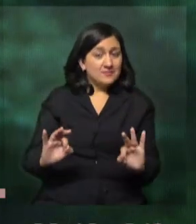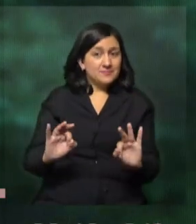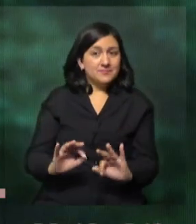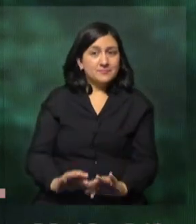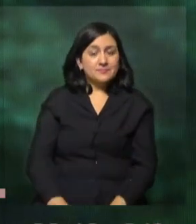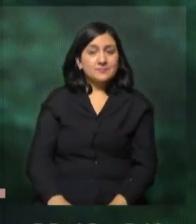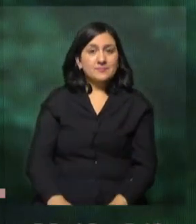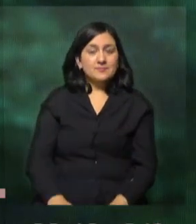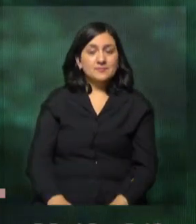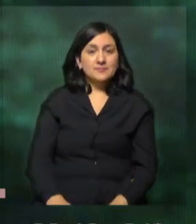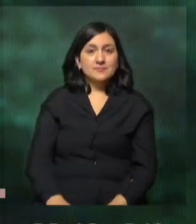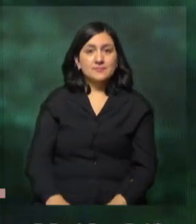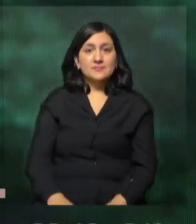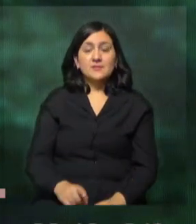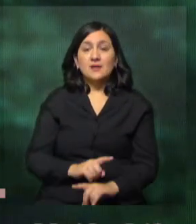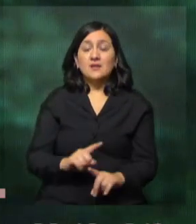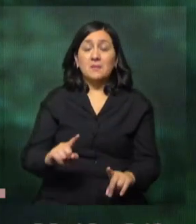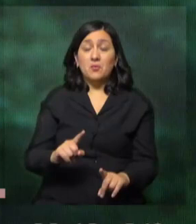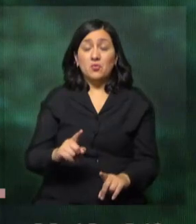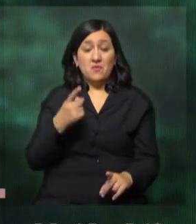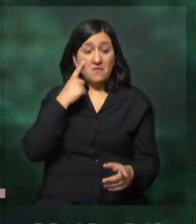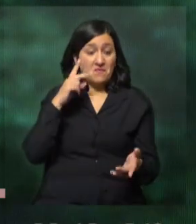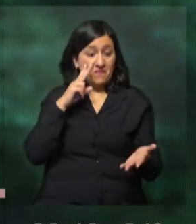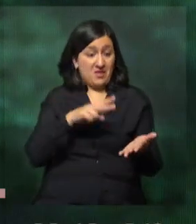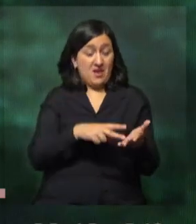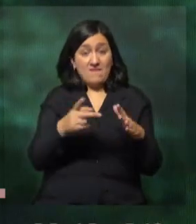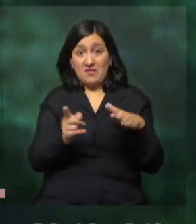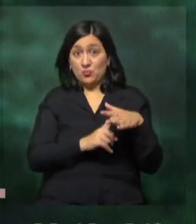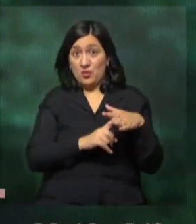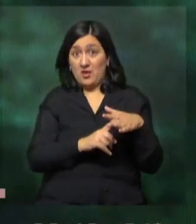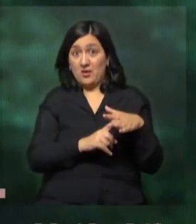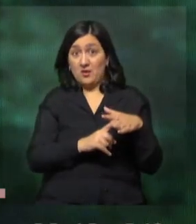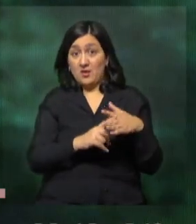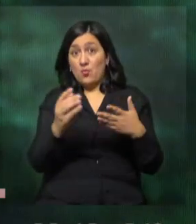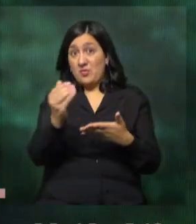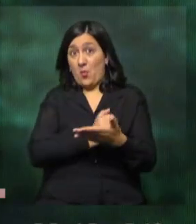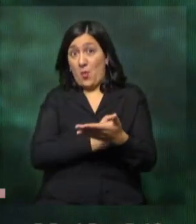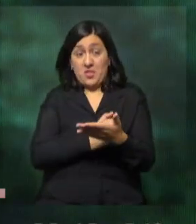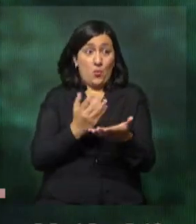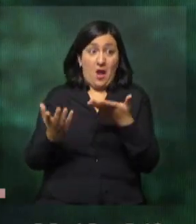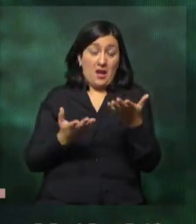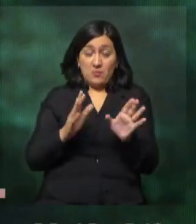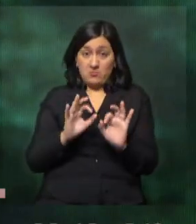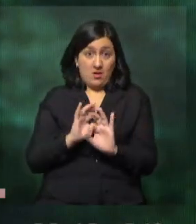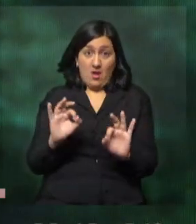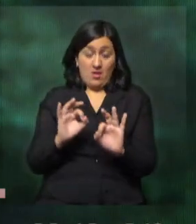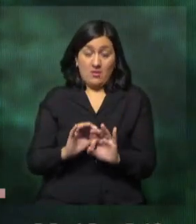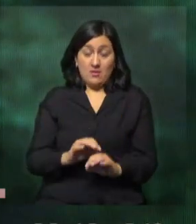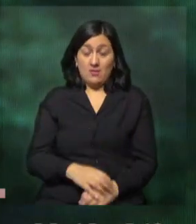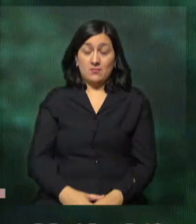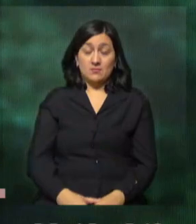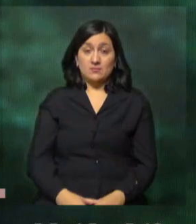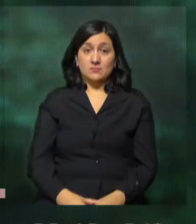beneficio, ni ha visto reflejado en su tarifa justamente el cambio en la matriz energética que sí han visto otros,